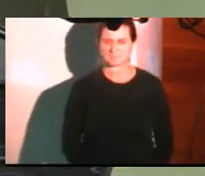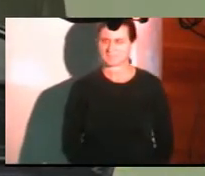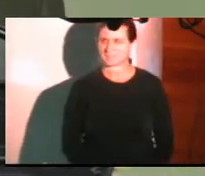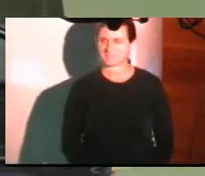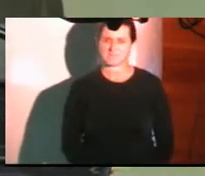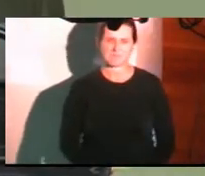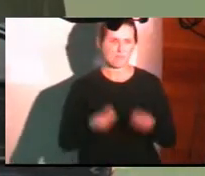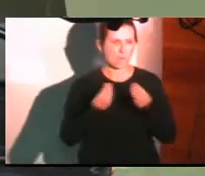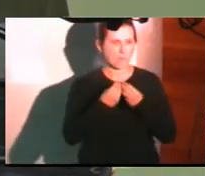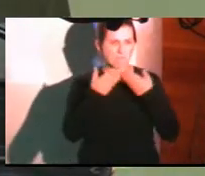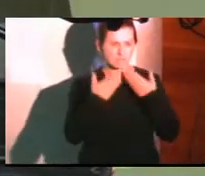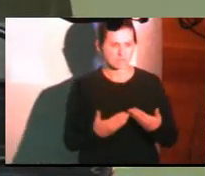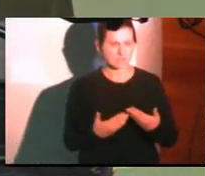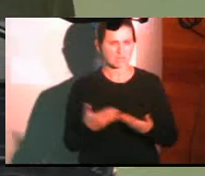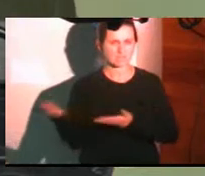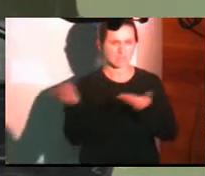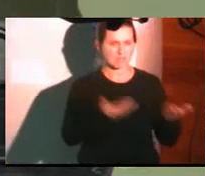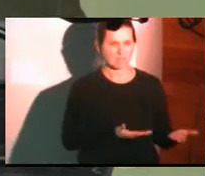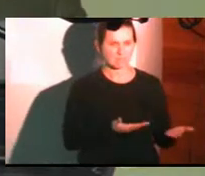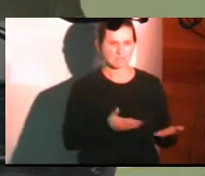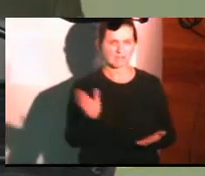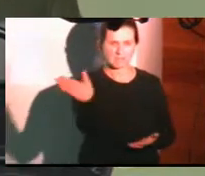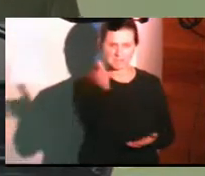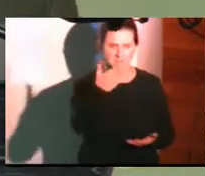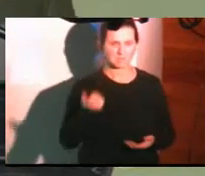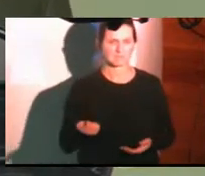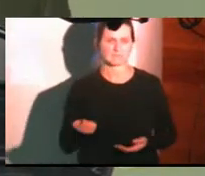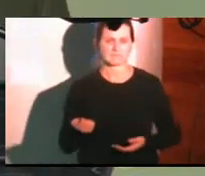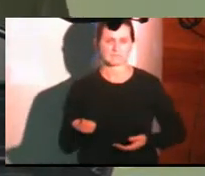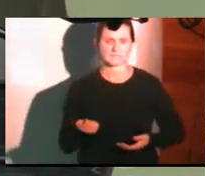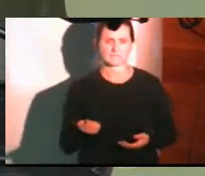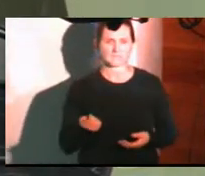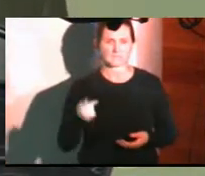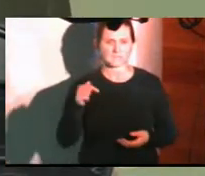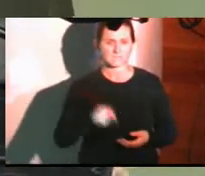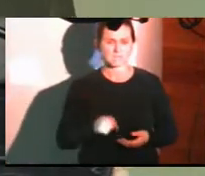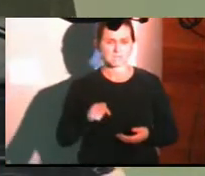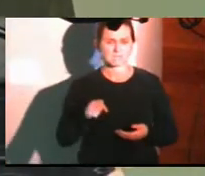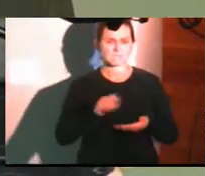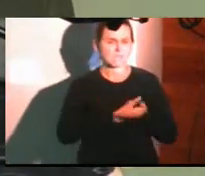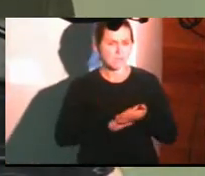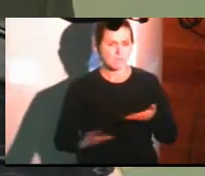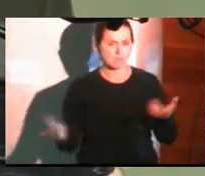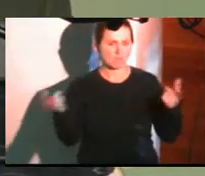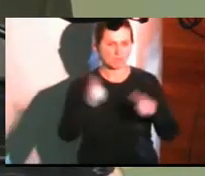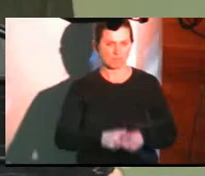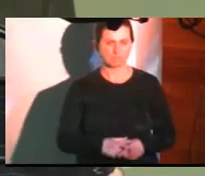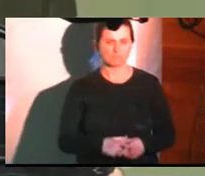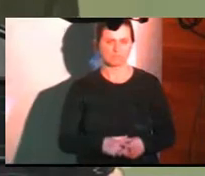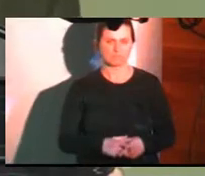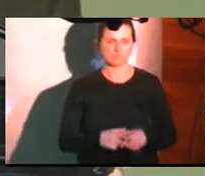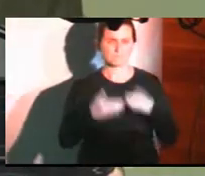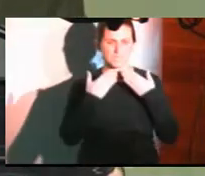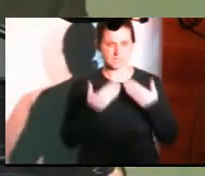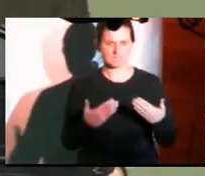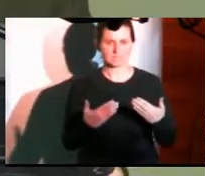Muchas gracias por la presencia de todos ustedes en este nuevo encuentro.